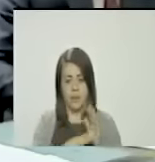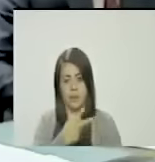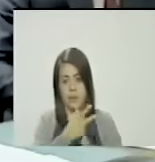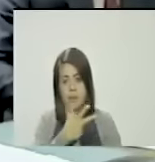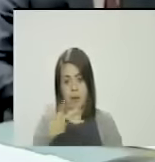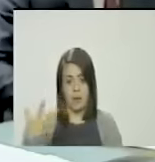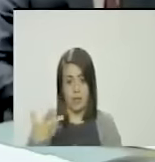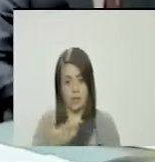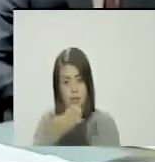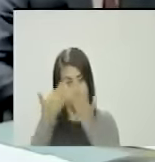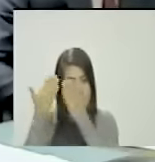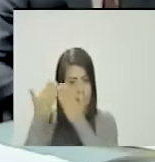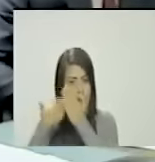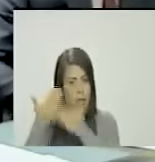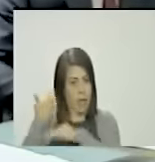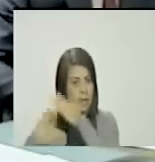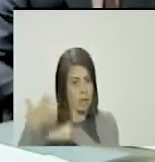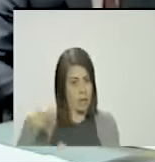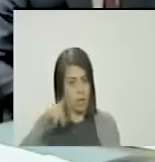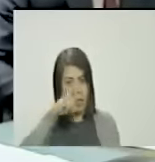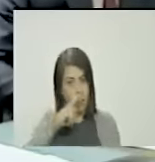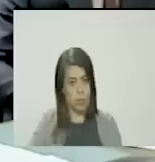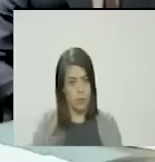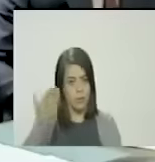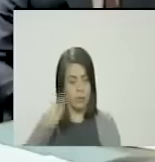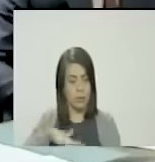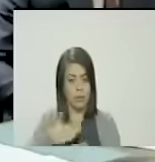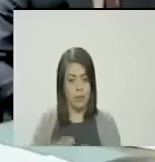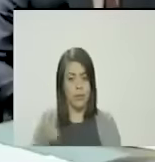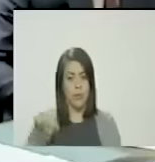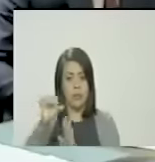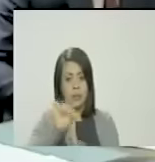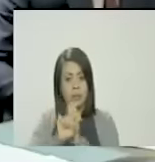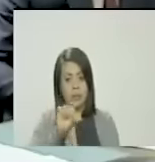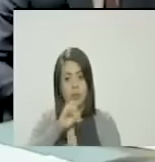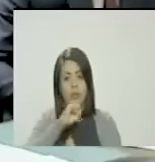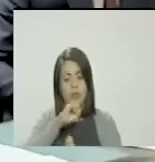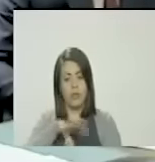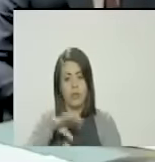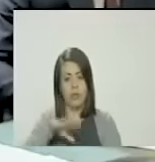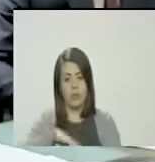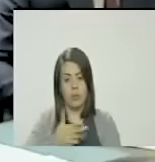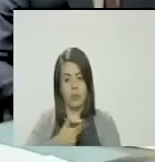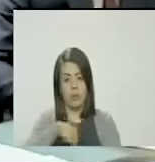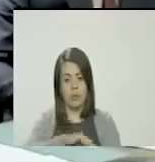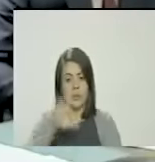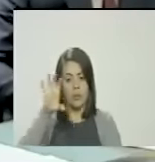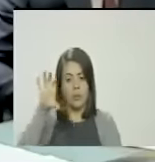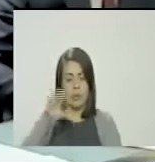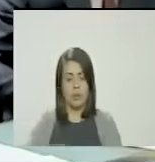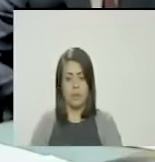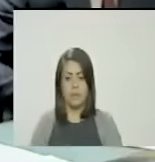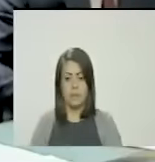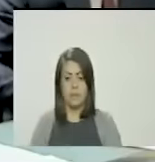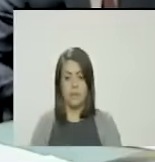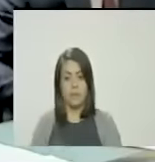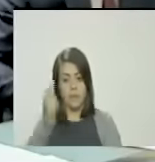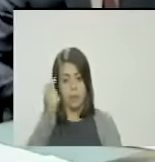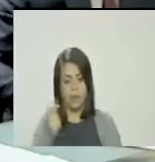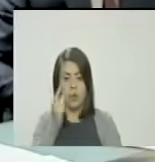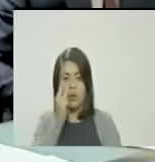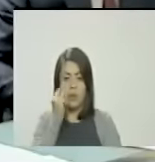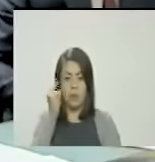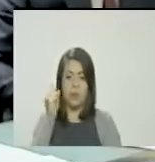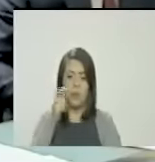2023, que dejamos atrás, un año importante, simbólico, histórico, para nuestra patria, donde los diputados